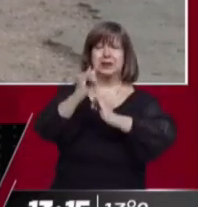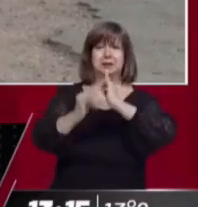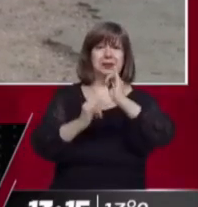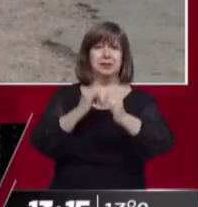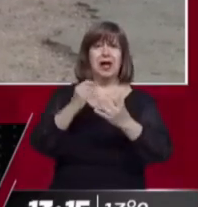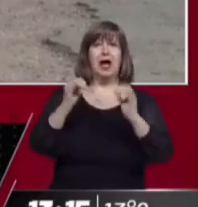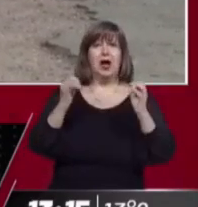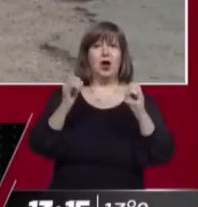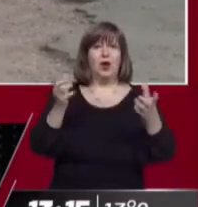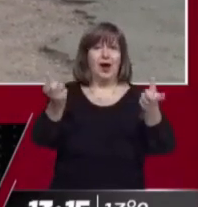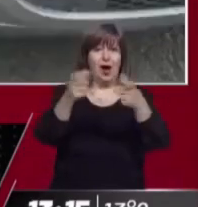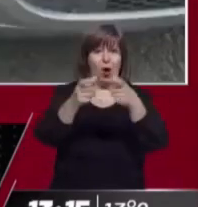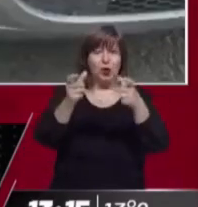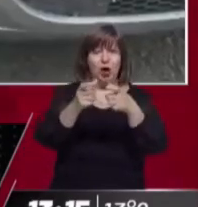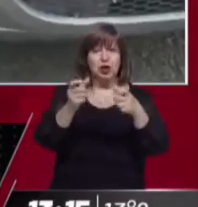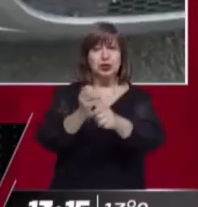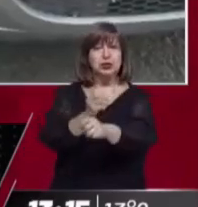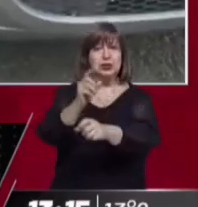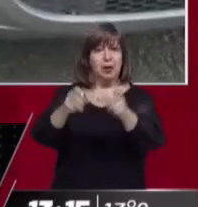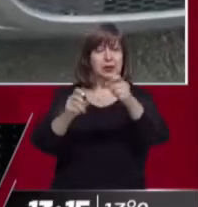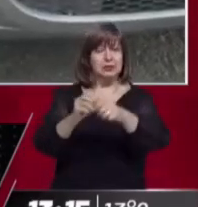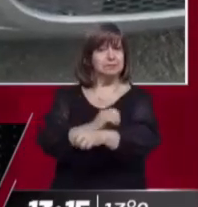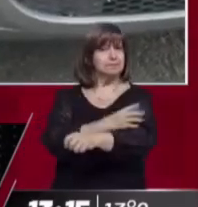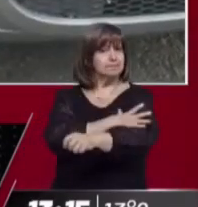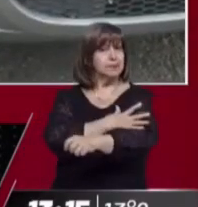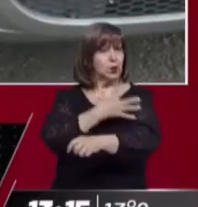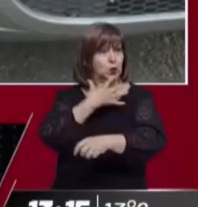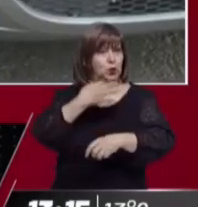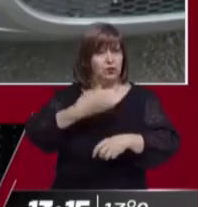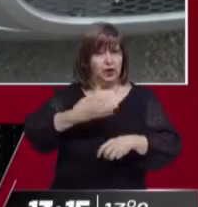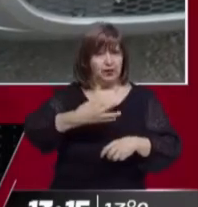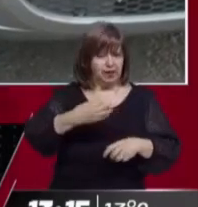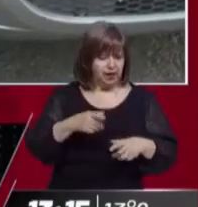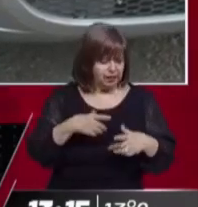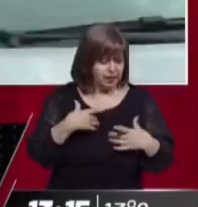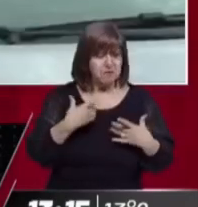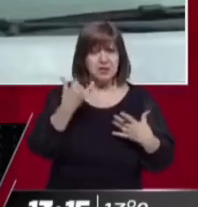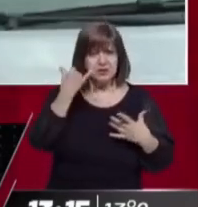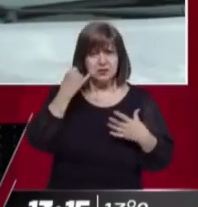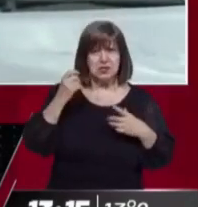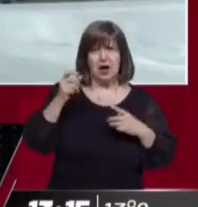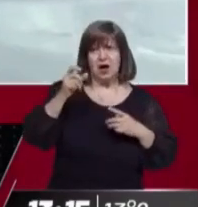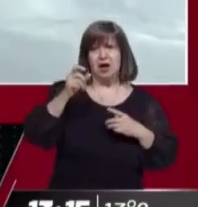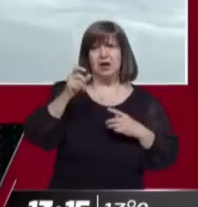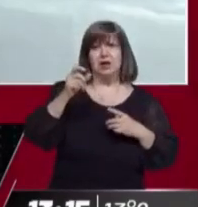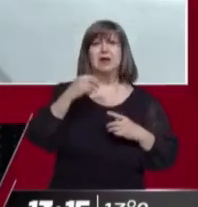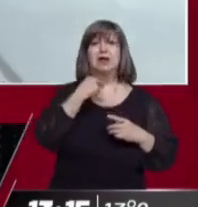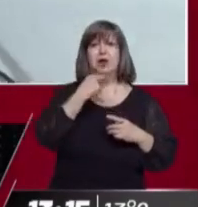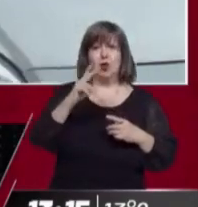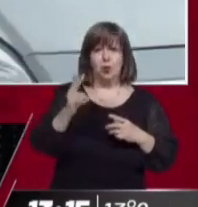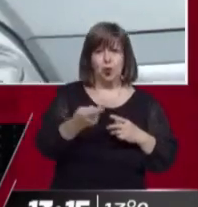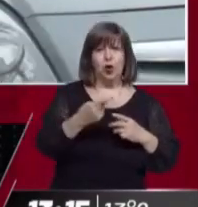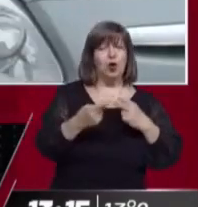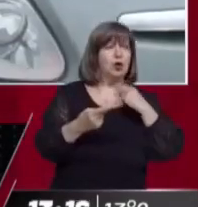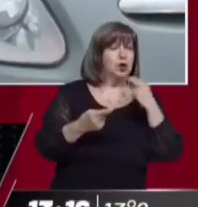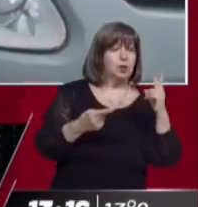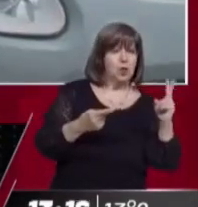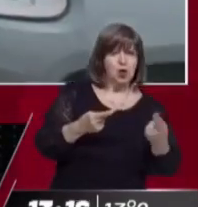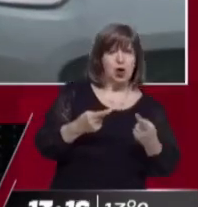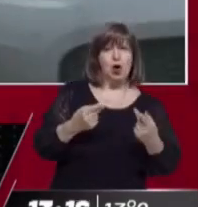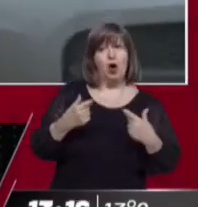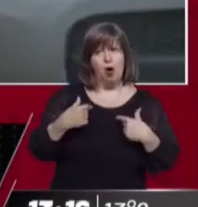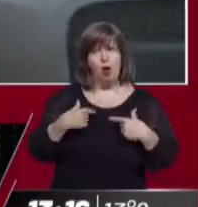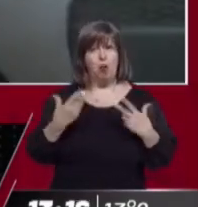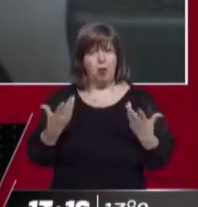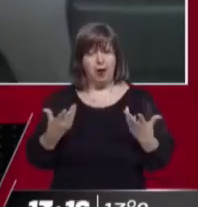eh verdaderamente se conmueve la gente al decir sí esto pasó esto que le pasó a esta señora que perdió su hijo me puede puedo ser